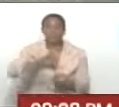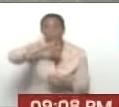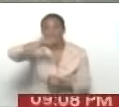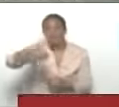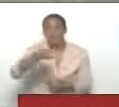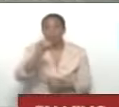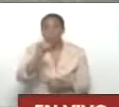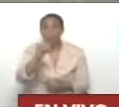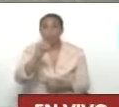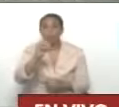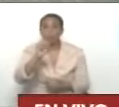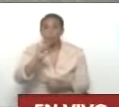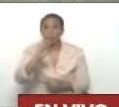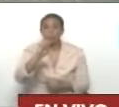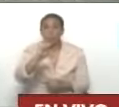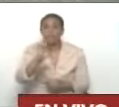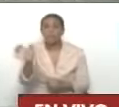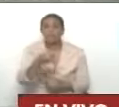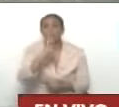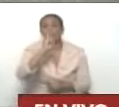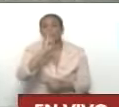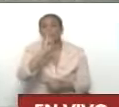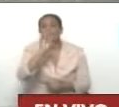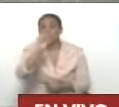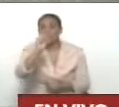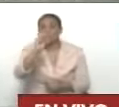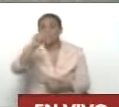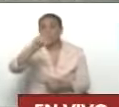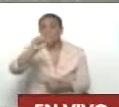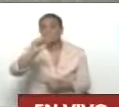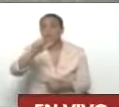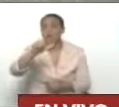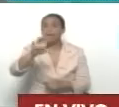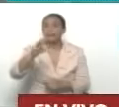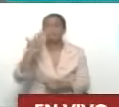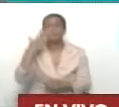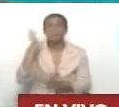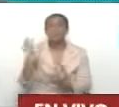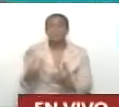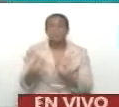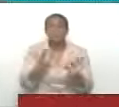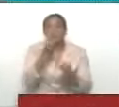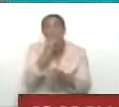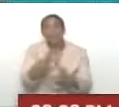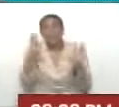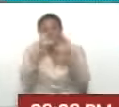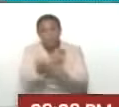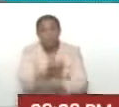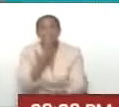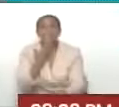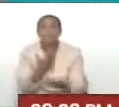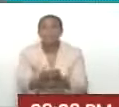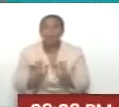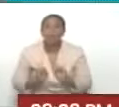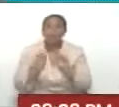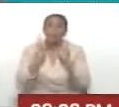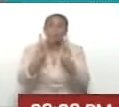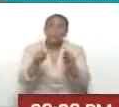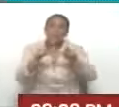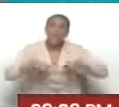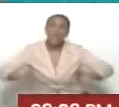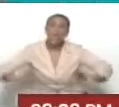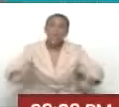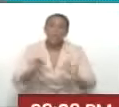Ismael, cuéntame tu experiencia. Bueno, primero que nada, buenas noches. Bueno, agradecido por la oportunidad y por el espacio y